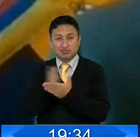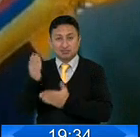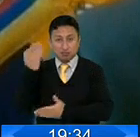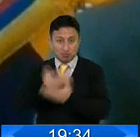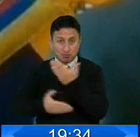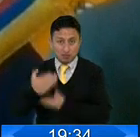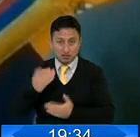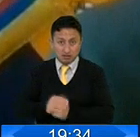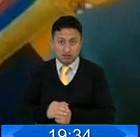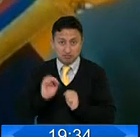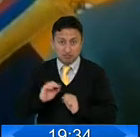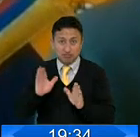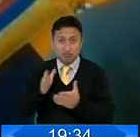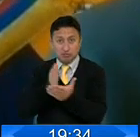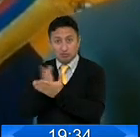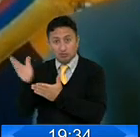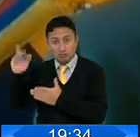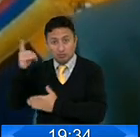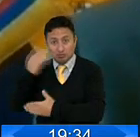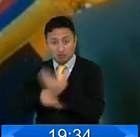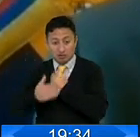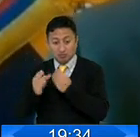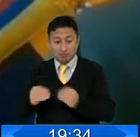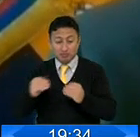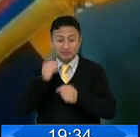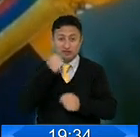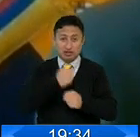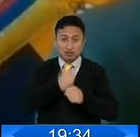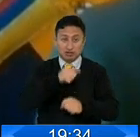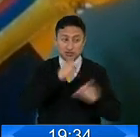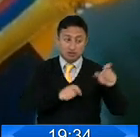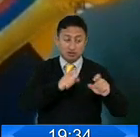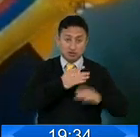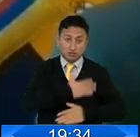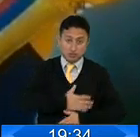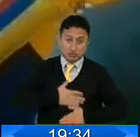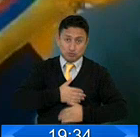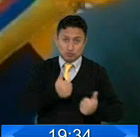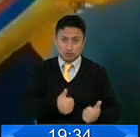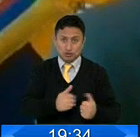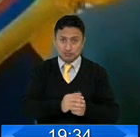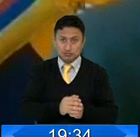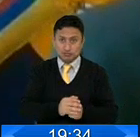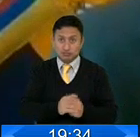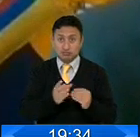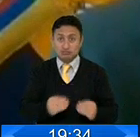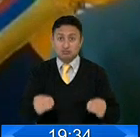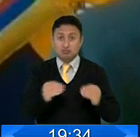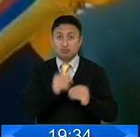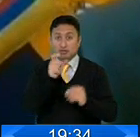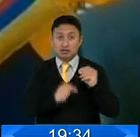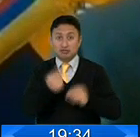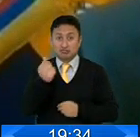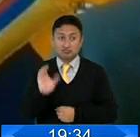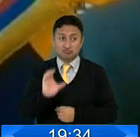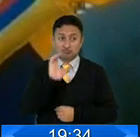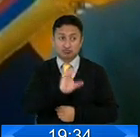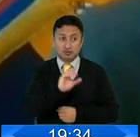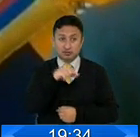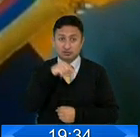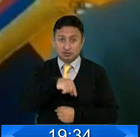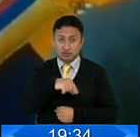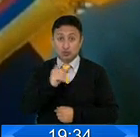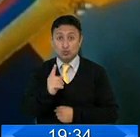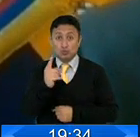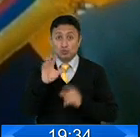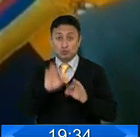mercado. El acceso a mercado genera empleo, genera bienestar para la población ecuatoriana, genera divisas por las exportaciones, por lo tanto es uno de los